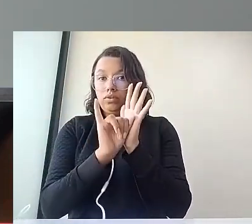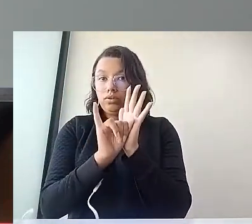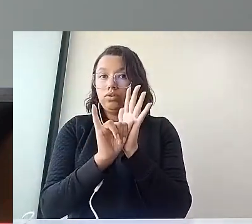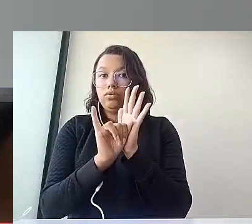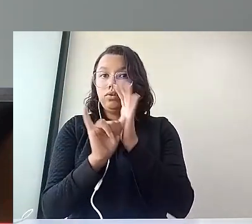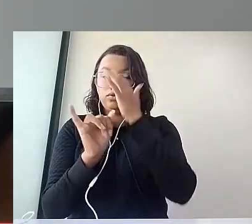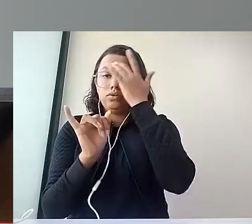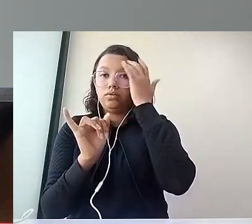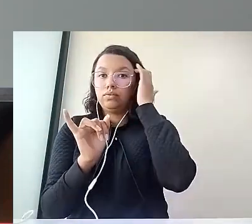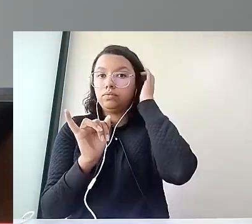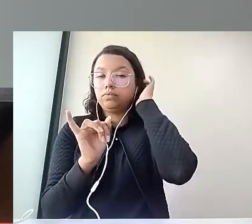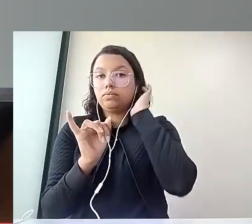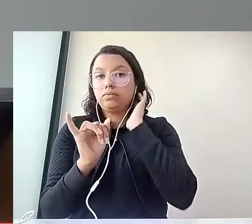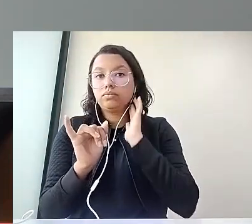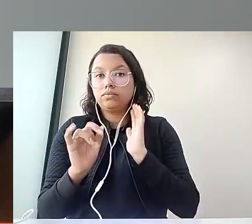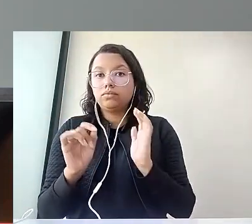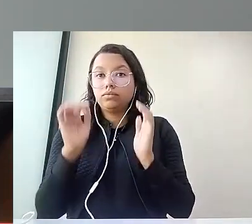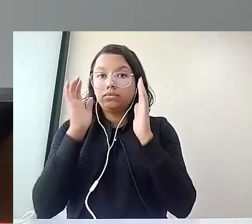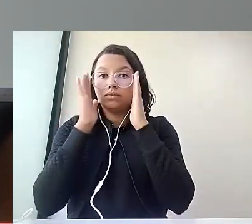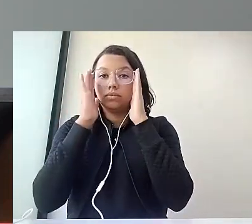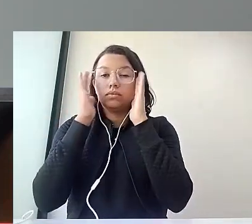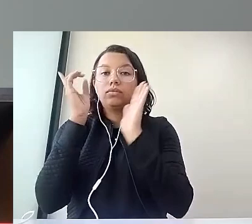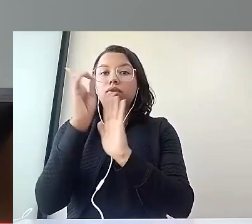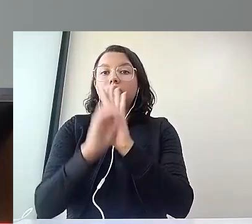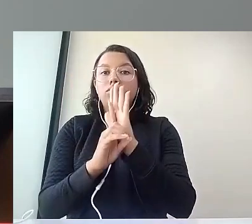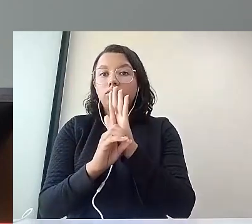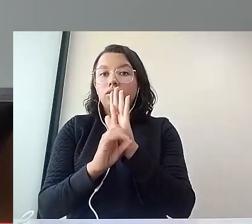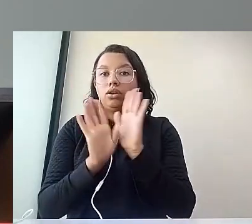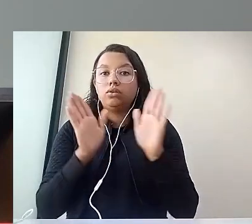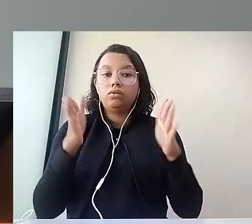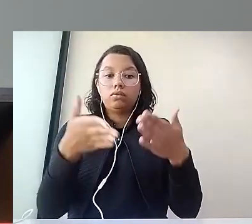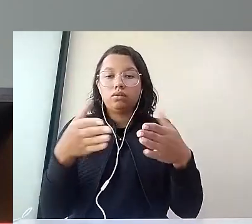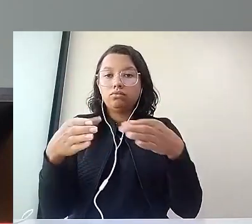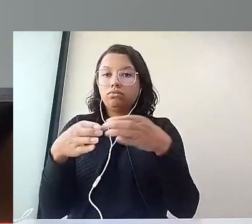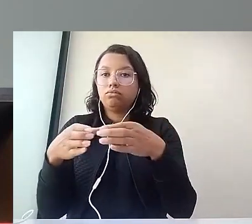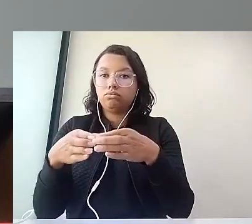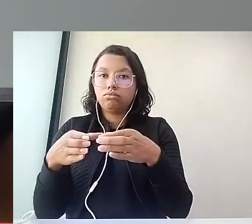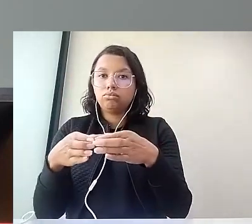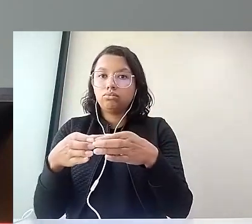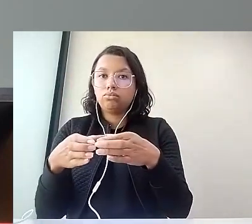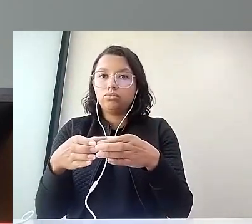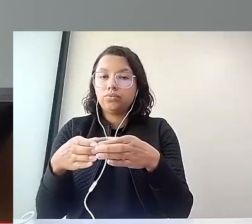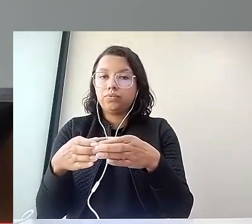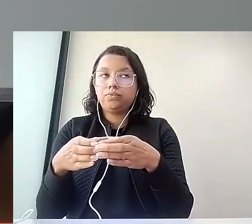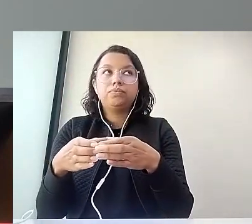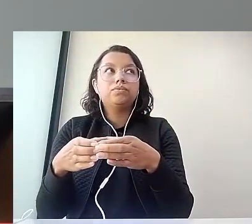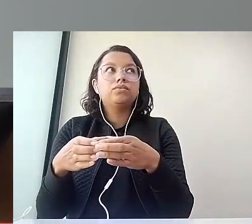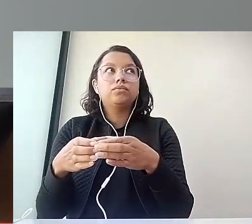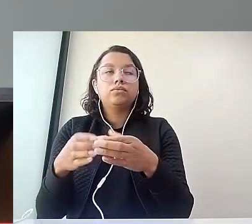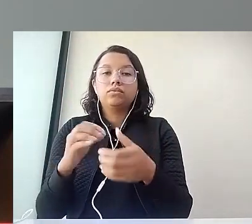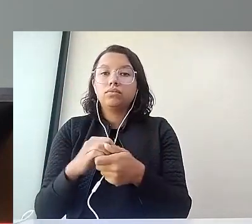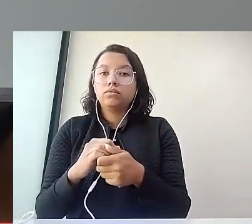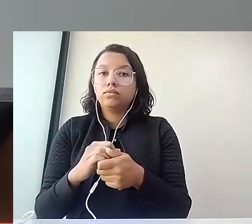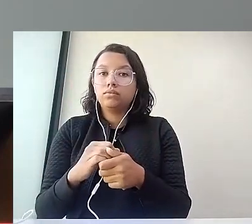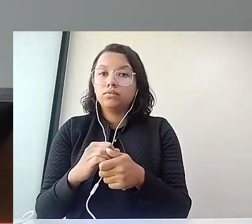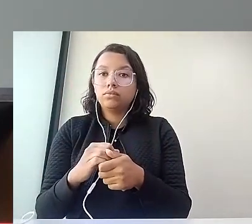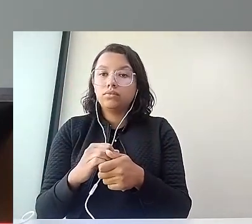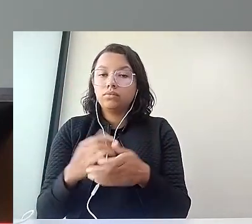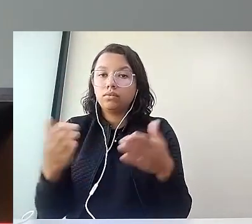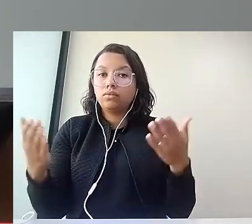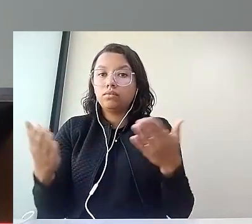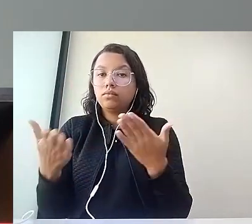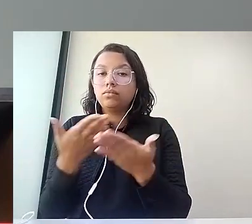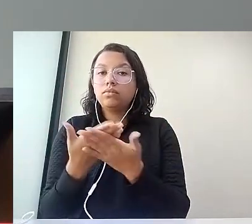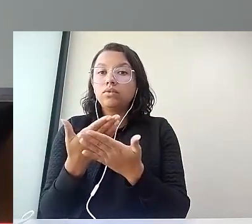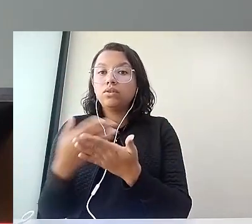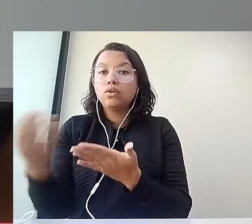identificación de derechos para grupos. Es como si esos estuvieran